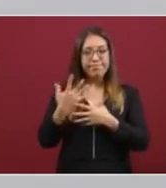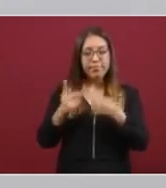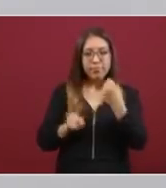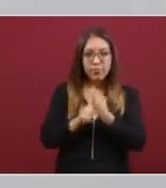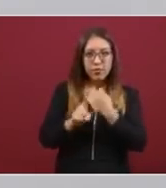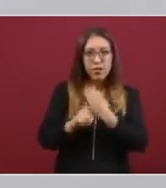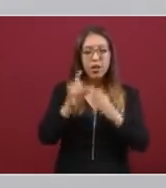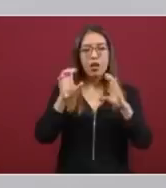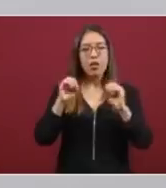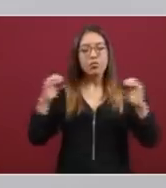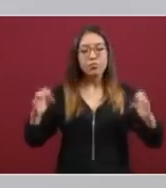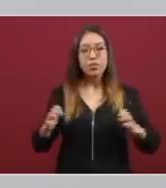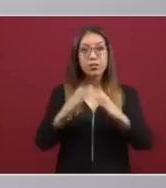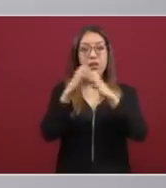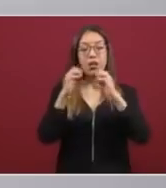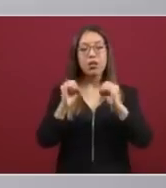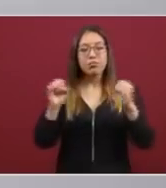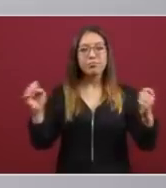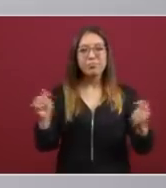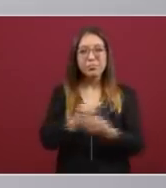desgracias, de